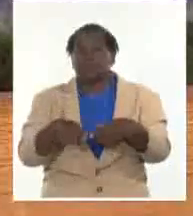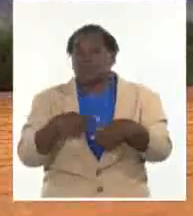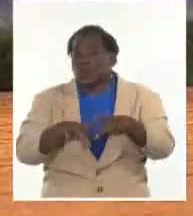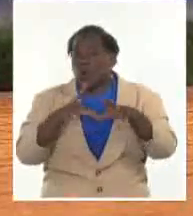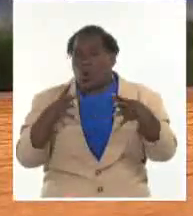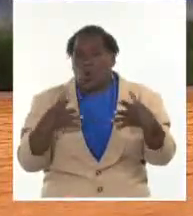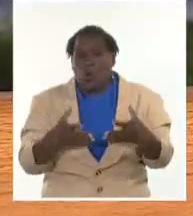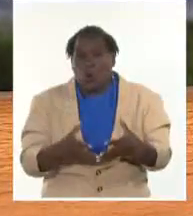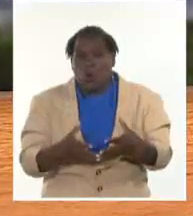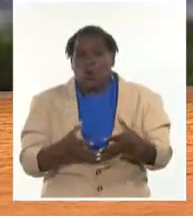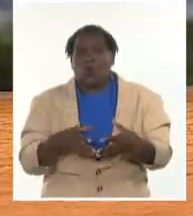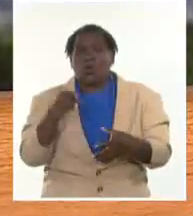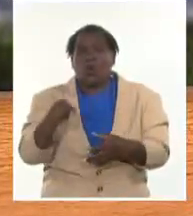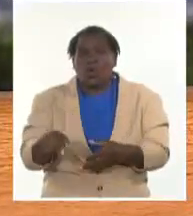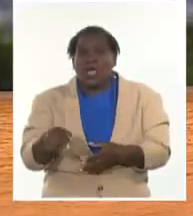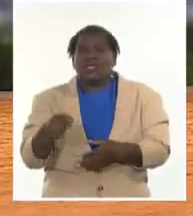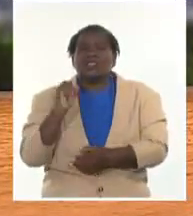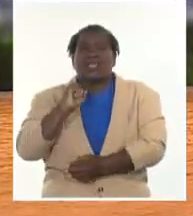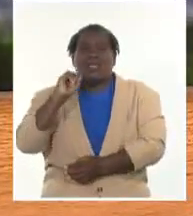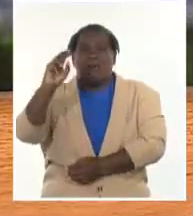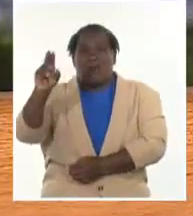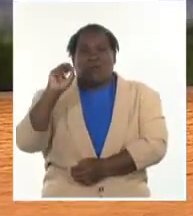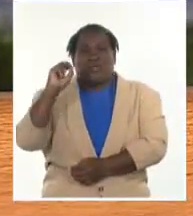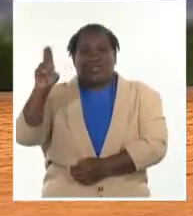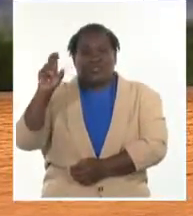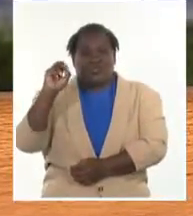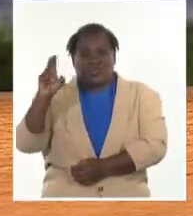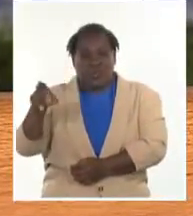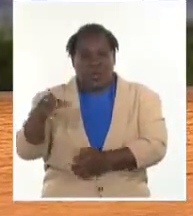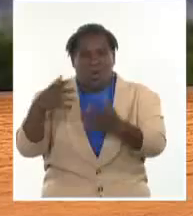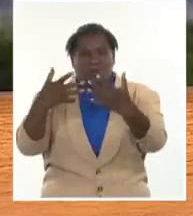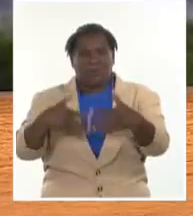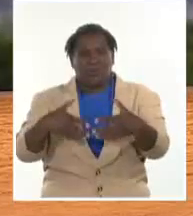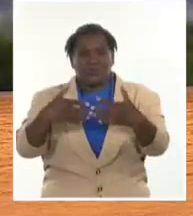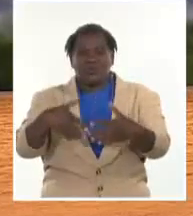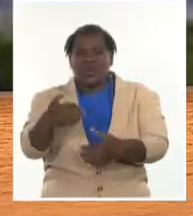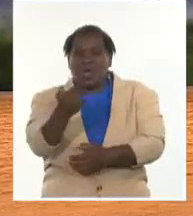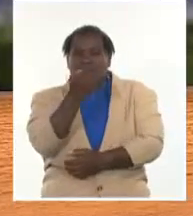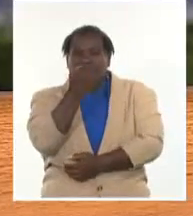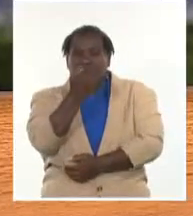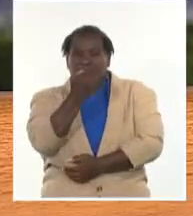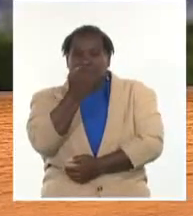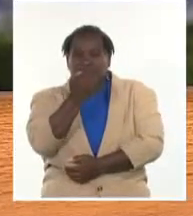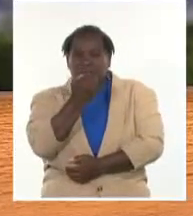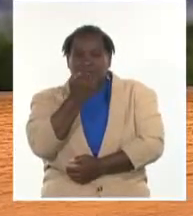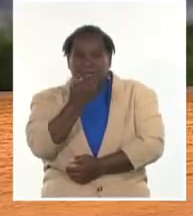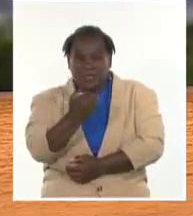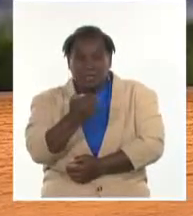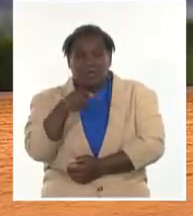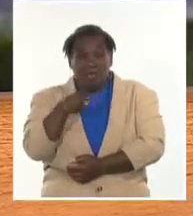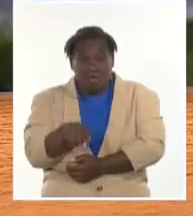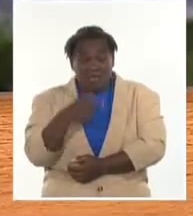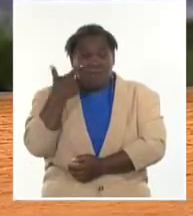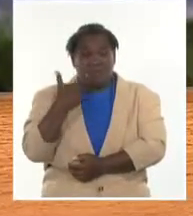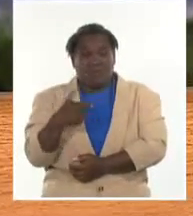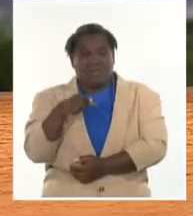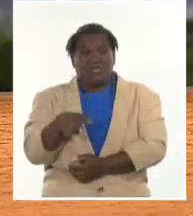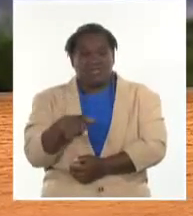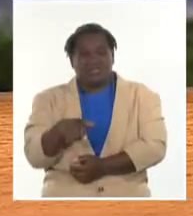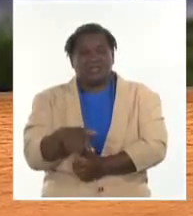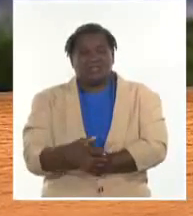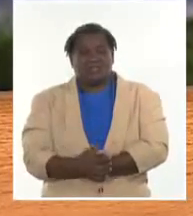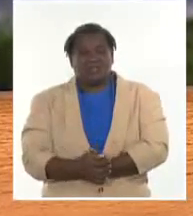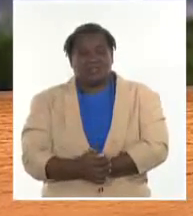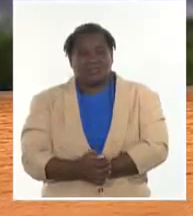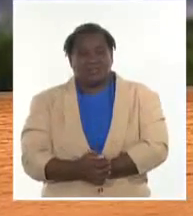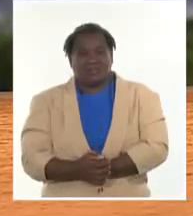las exportaciones y la producción de alimentos que tienen una importancia estratégica en